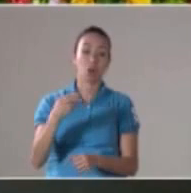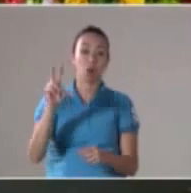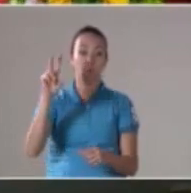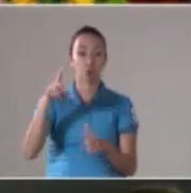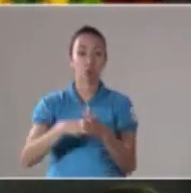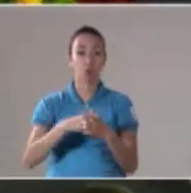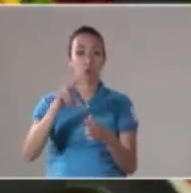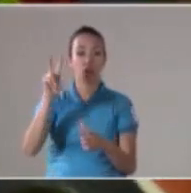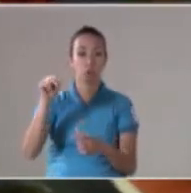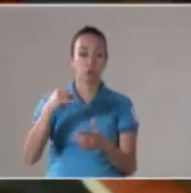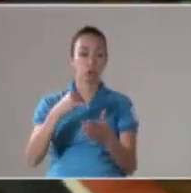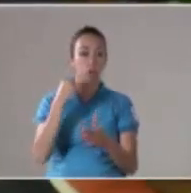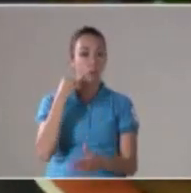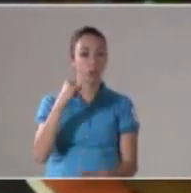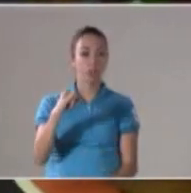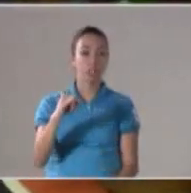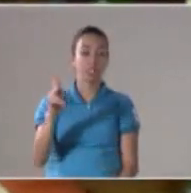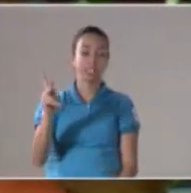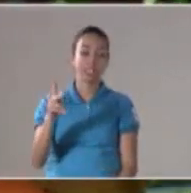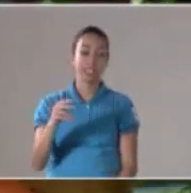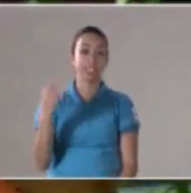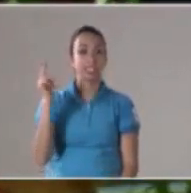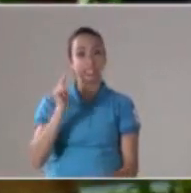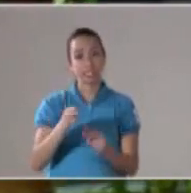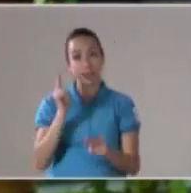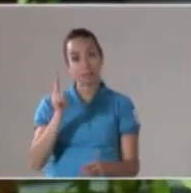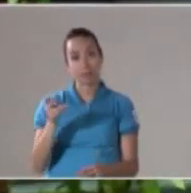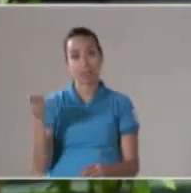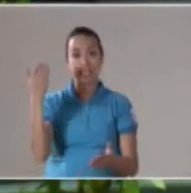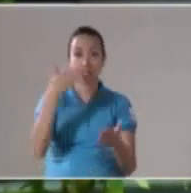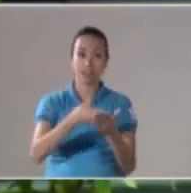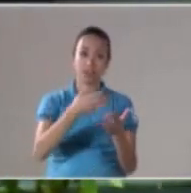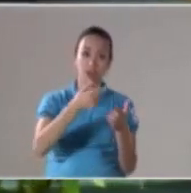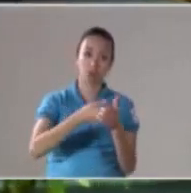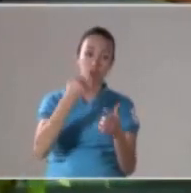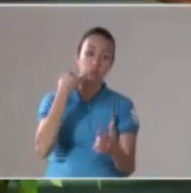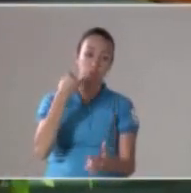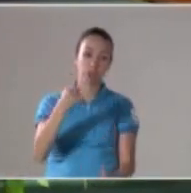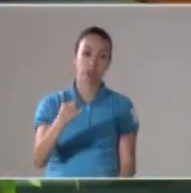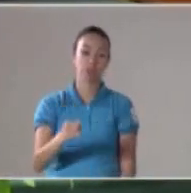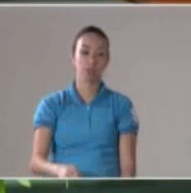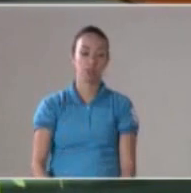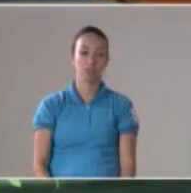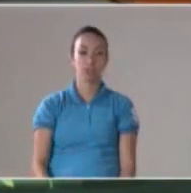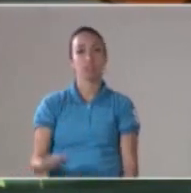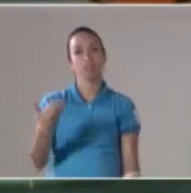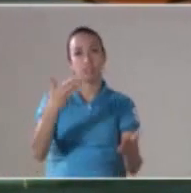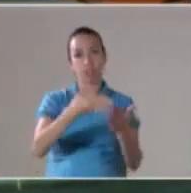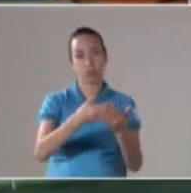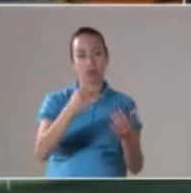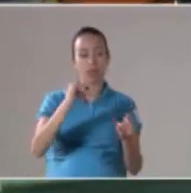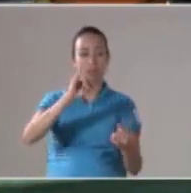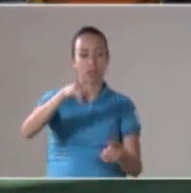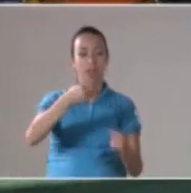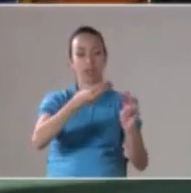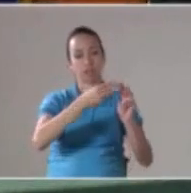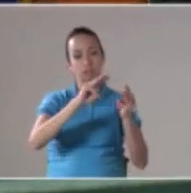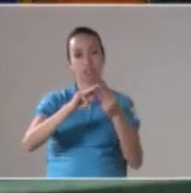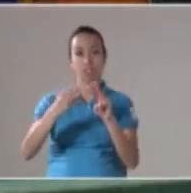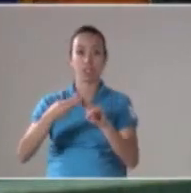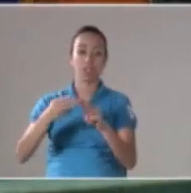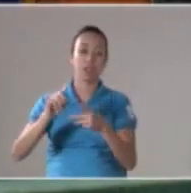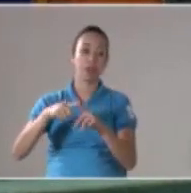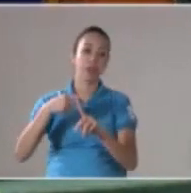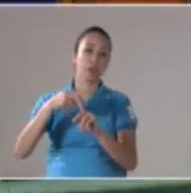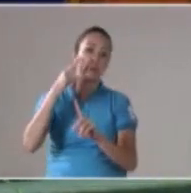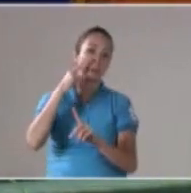Voy a pasar la fiesta de la, para la Pascua, ahí voy a llegar. Y llegó a Jerusalén y cuando lo vieron le